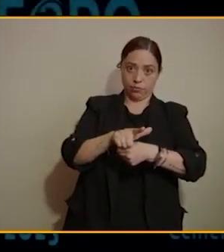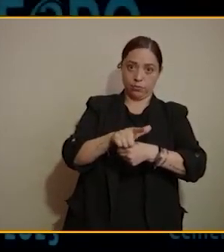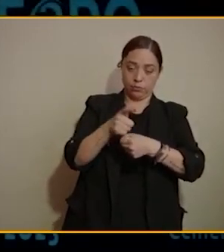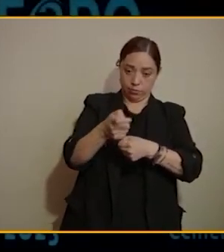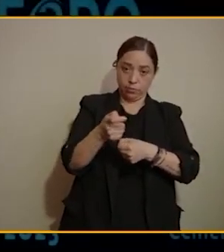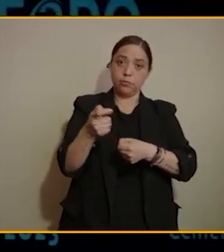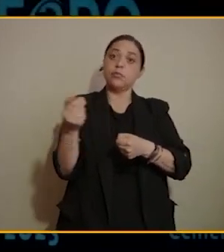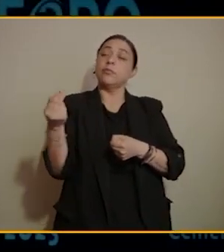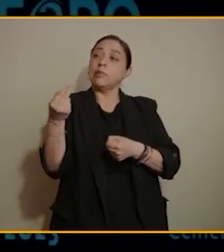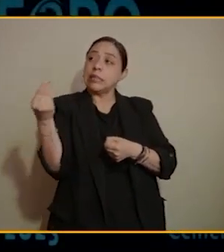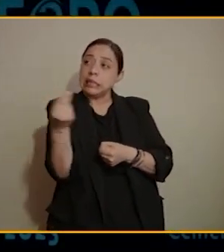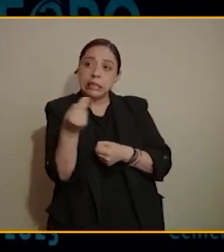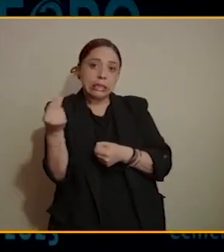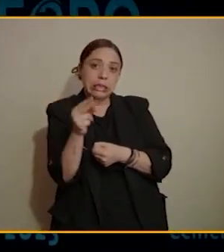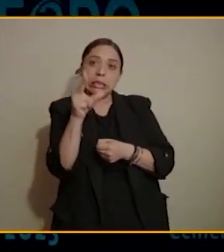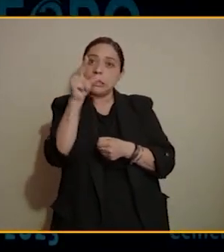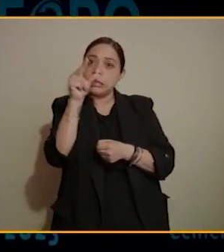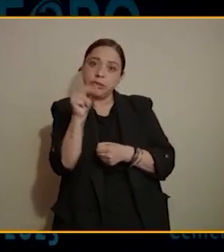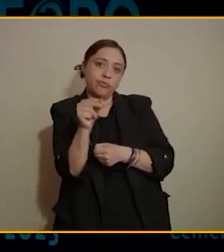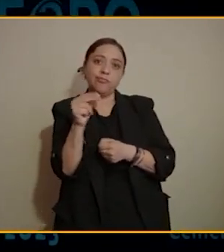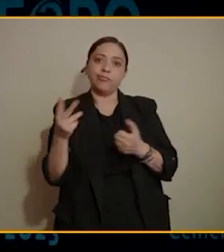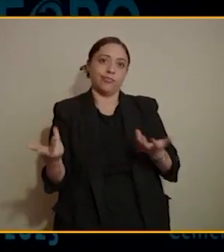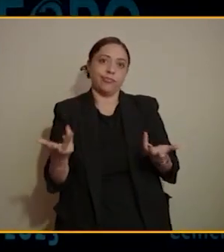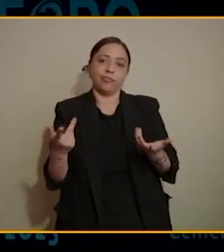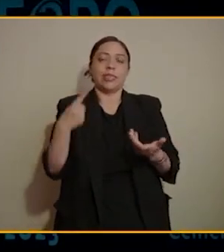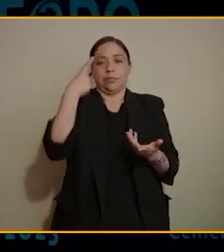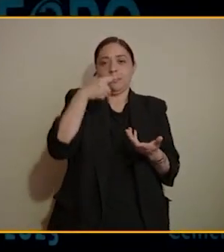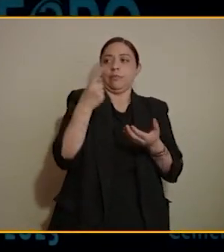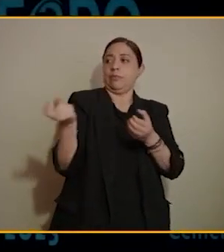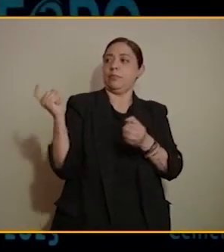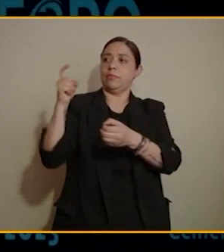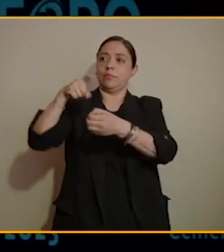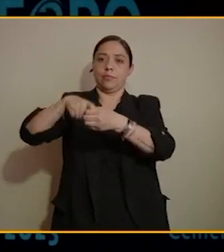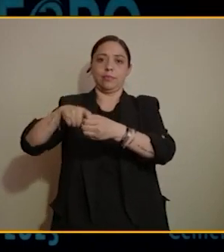necesitan para poder incorporarlas a su cadena de valor.